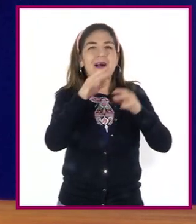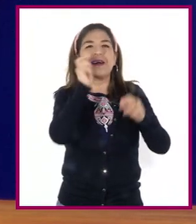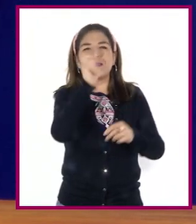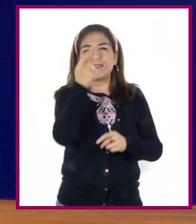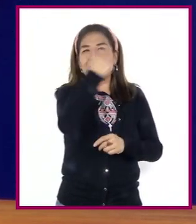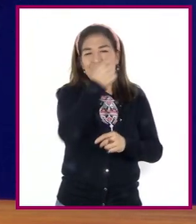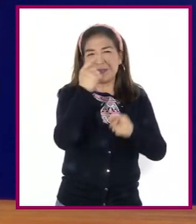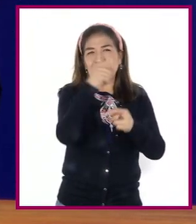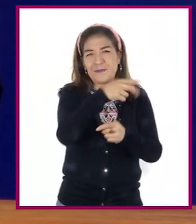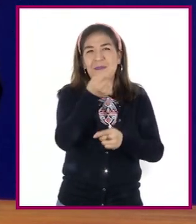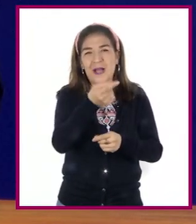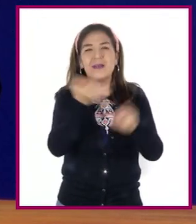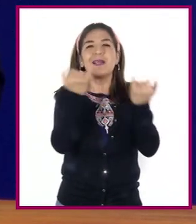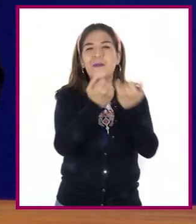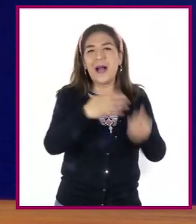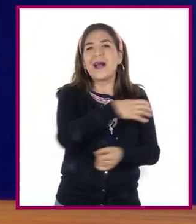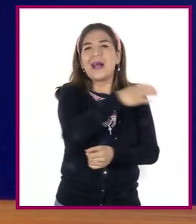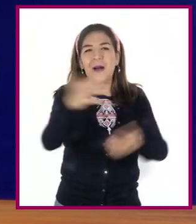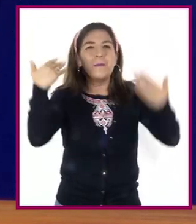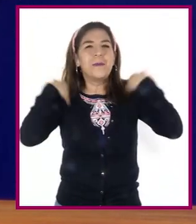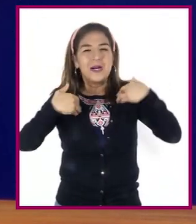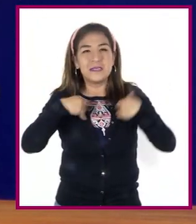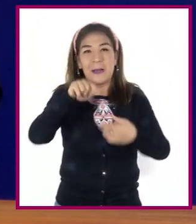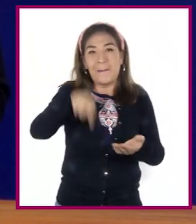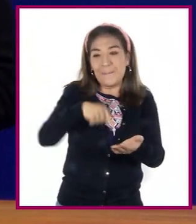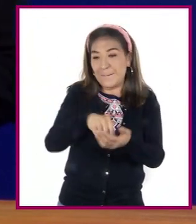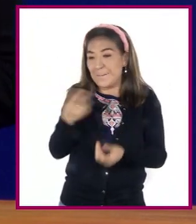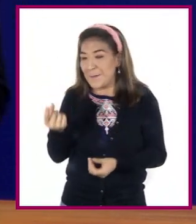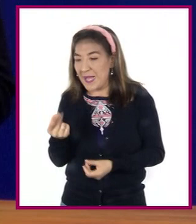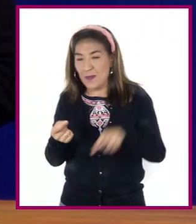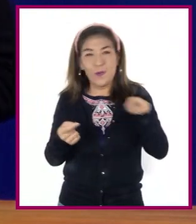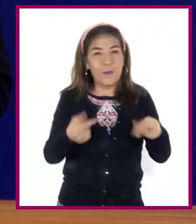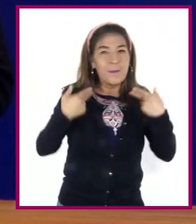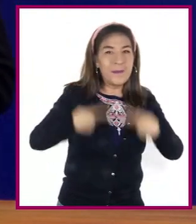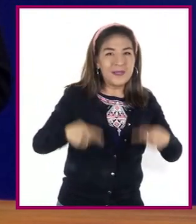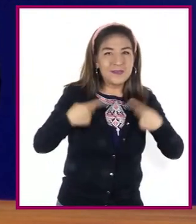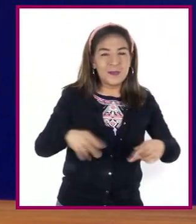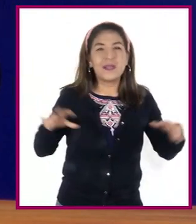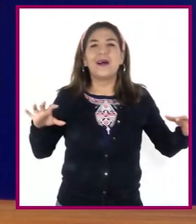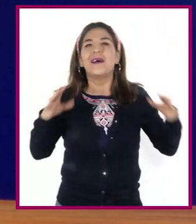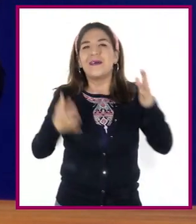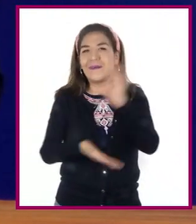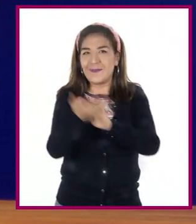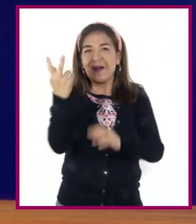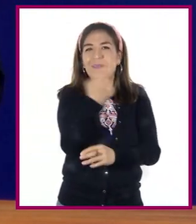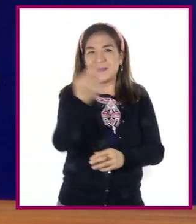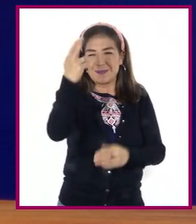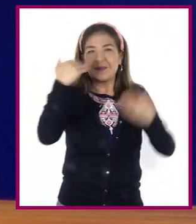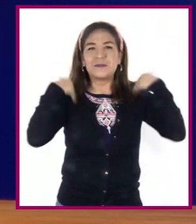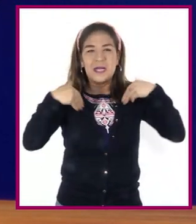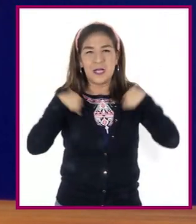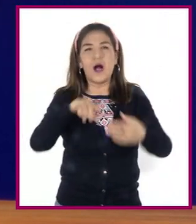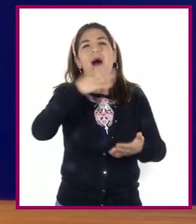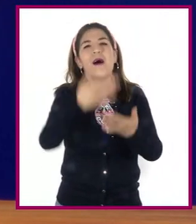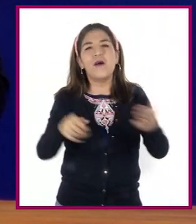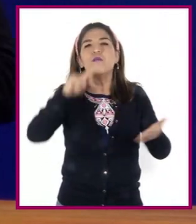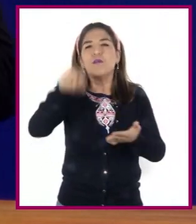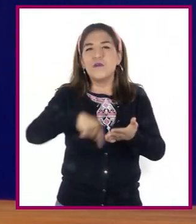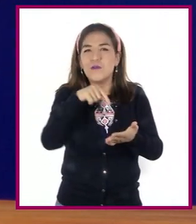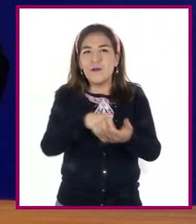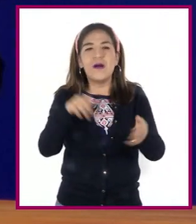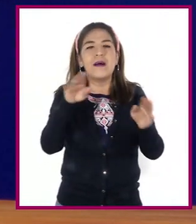los paseos que dan por el campo el perro y el humano. Veamos ahora cómo describe el espacio en el que se